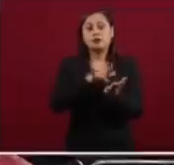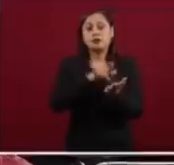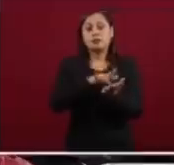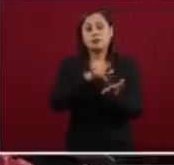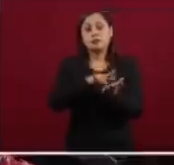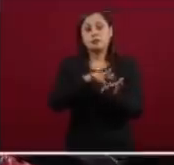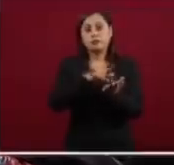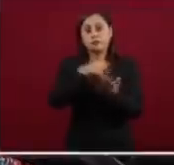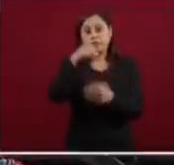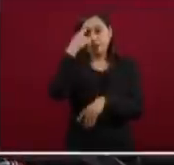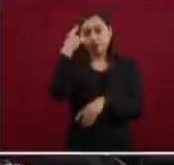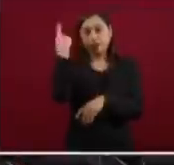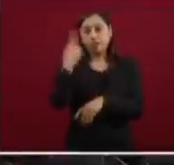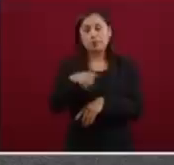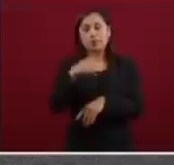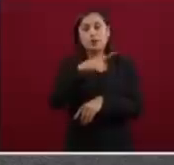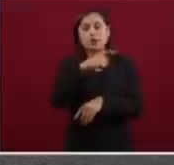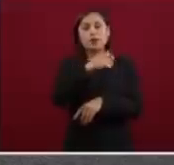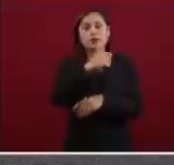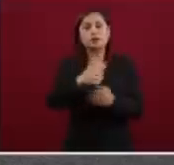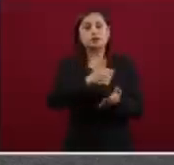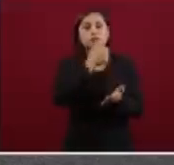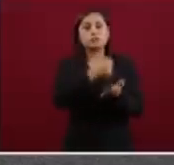para las ciudades fronterizas